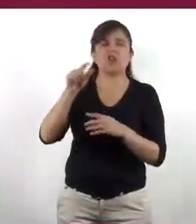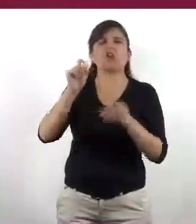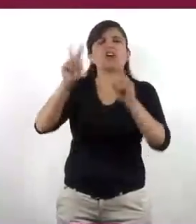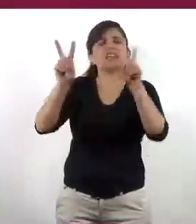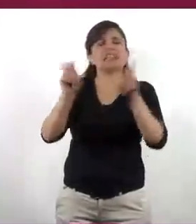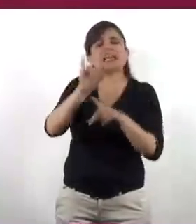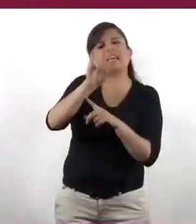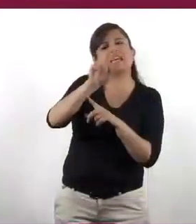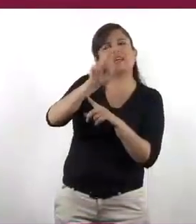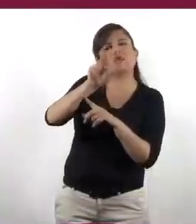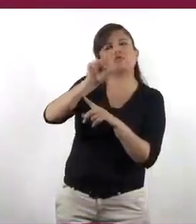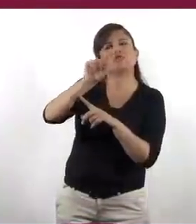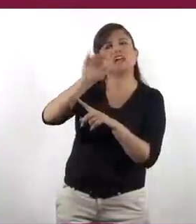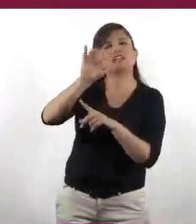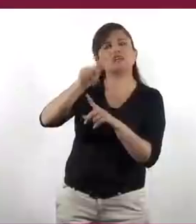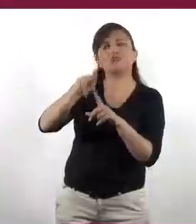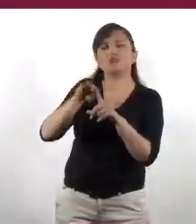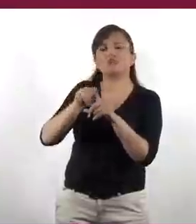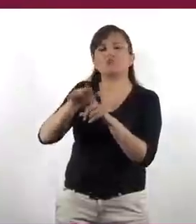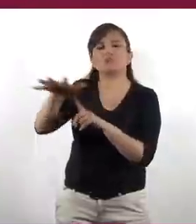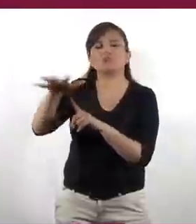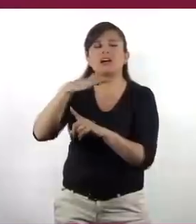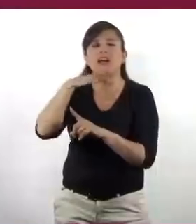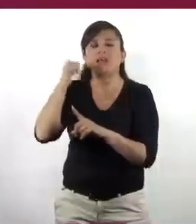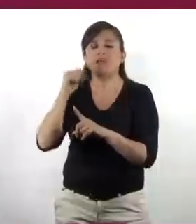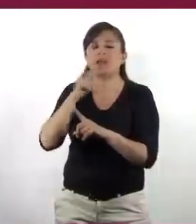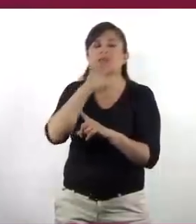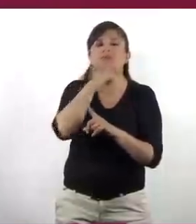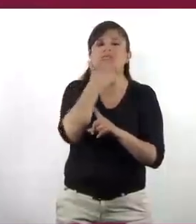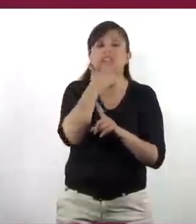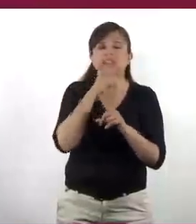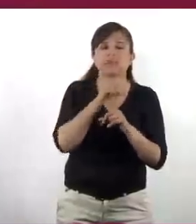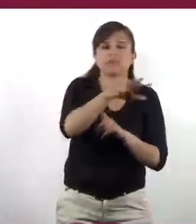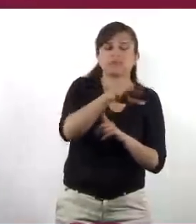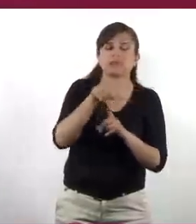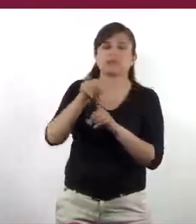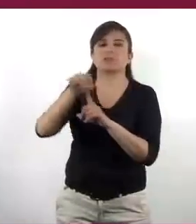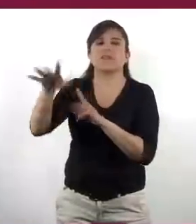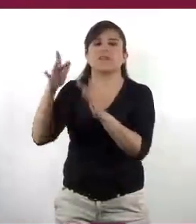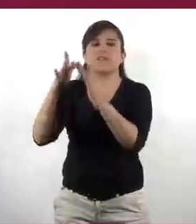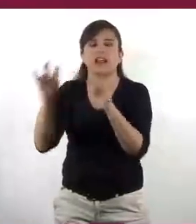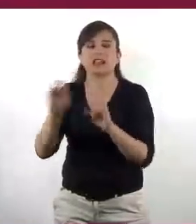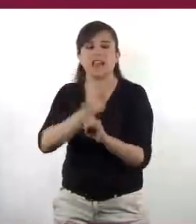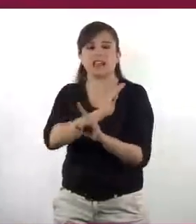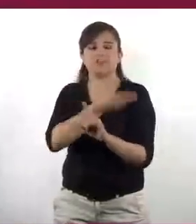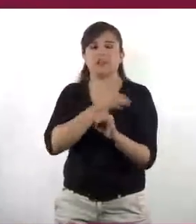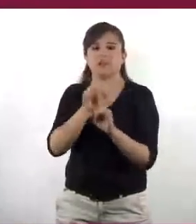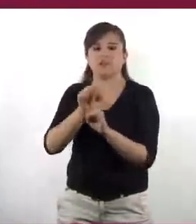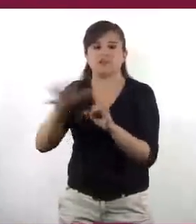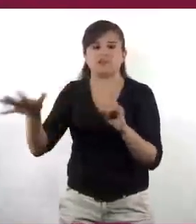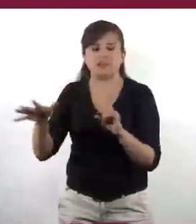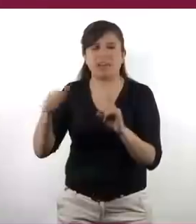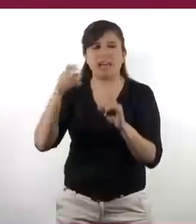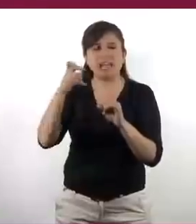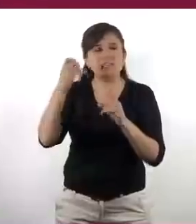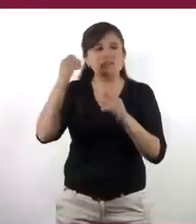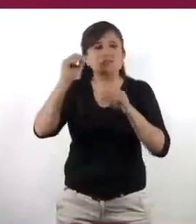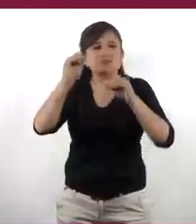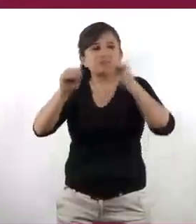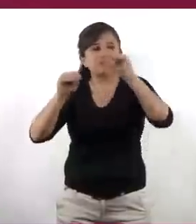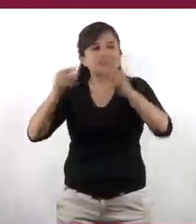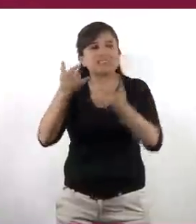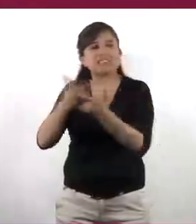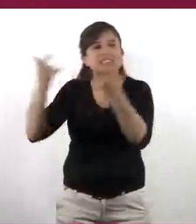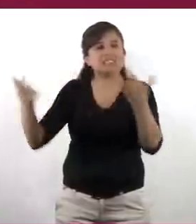se expandió por Francia, Alemania, Inglaterra y España. Las ideas ilustradas repercutieron en todos